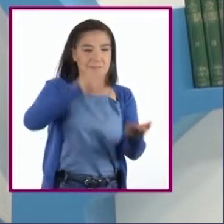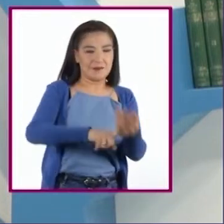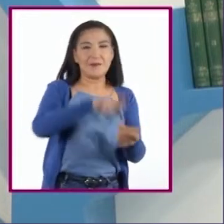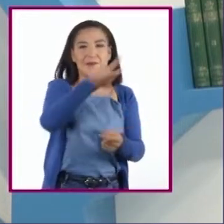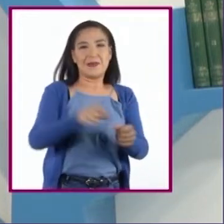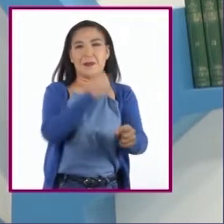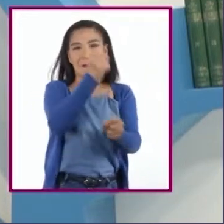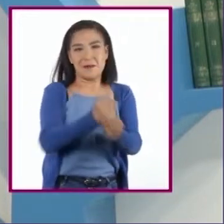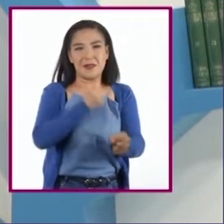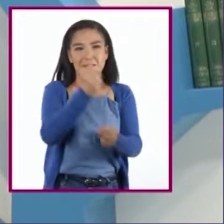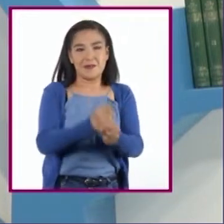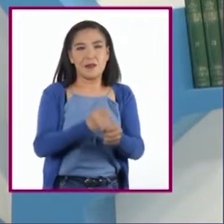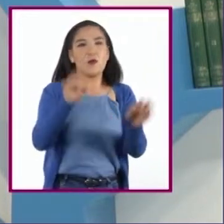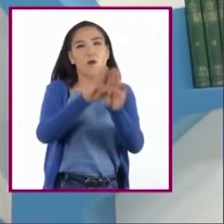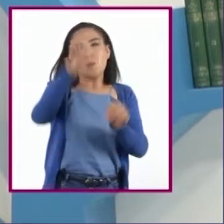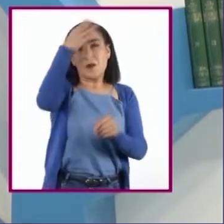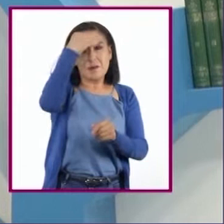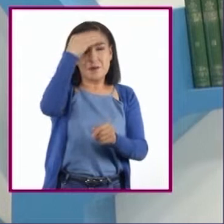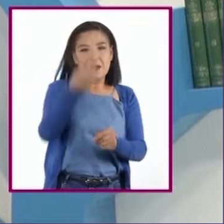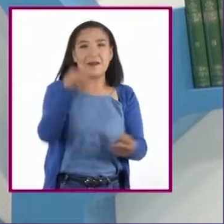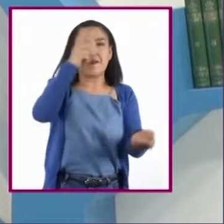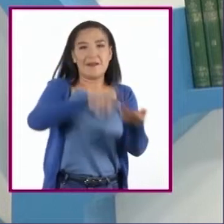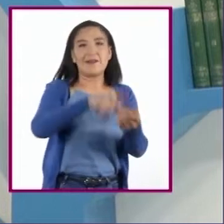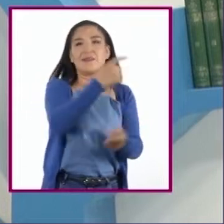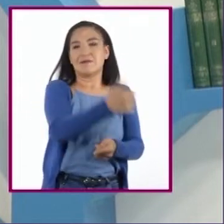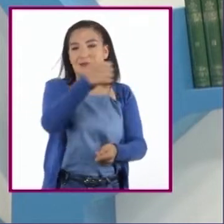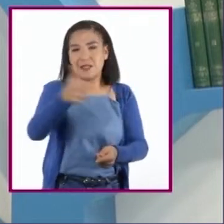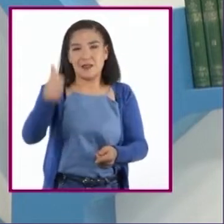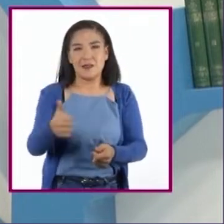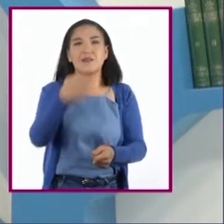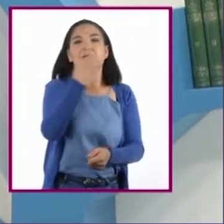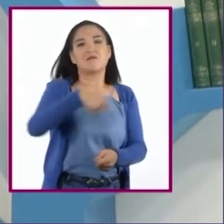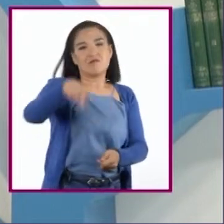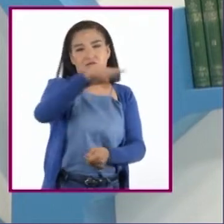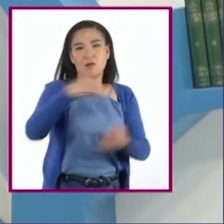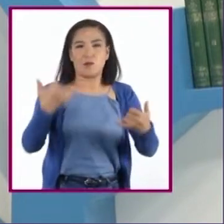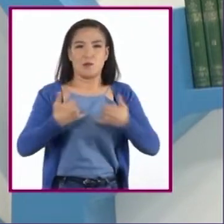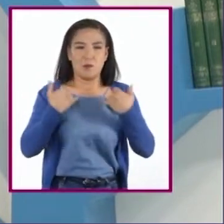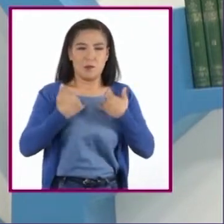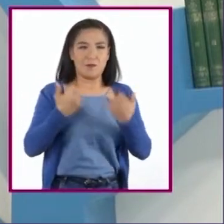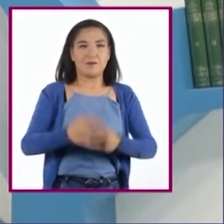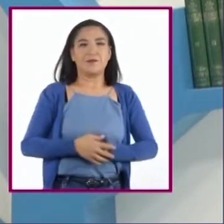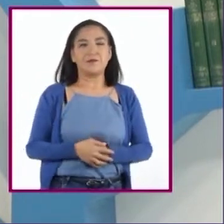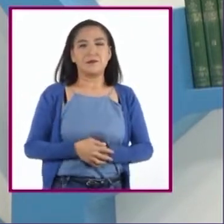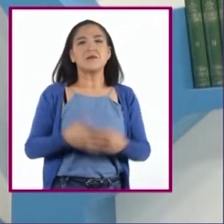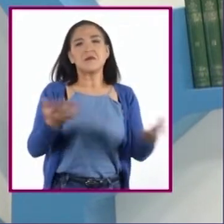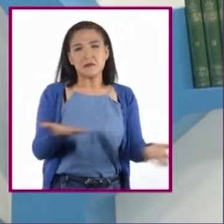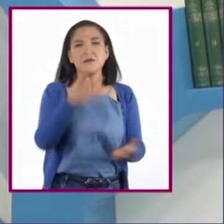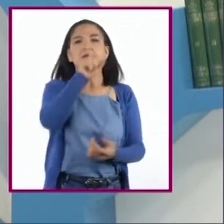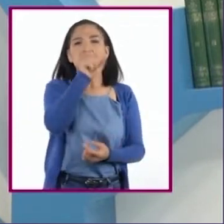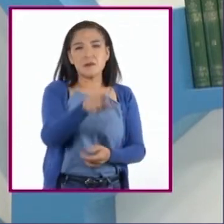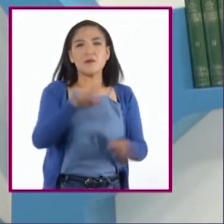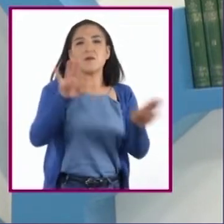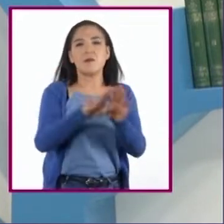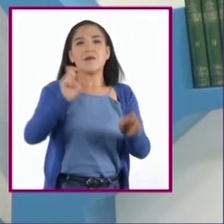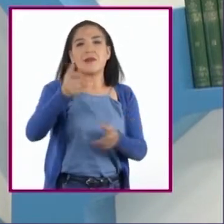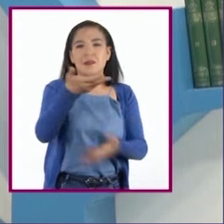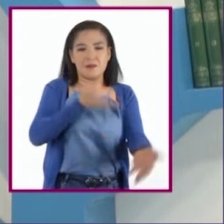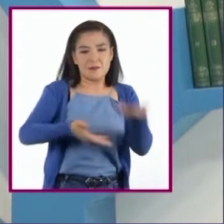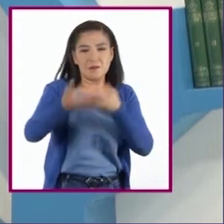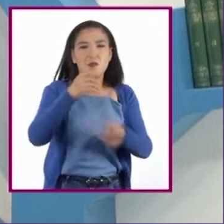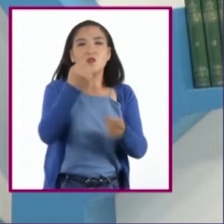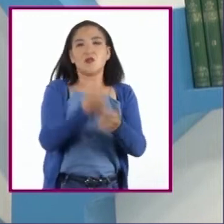práctica del aprendizaje que proviene de cada una y uno de nosotros, aunque también de la interacción